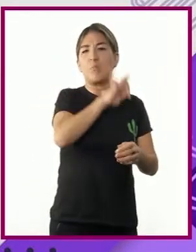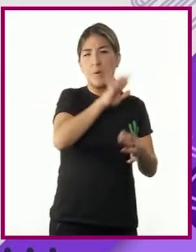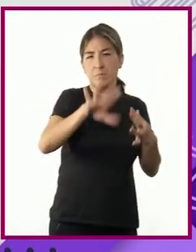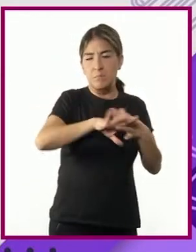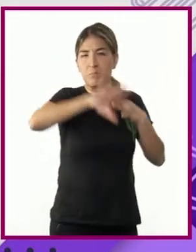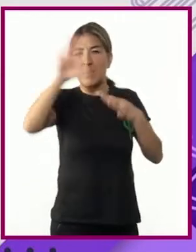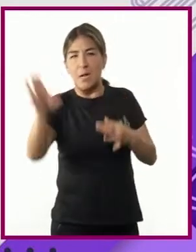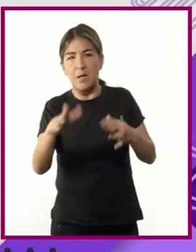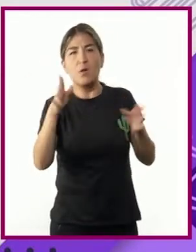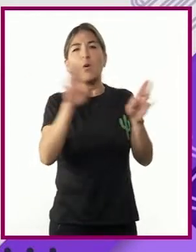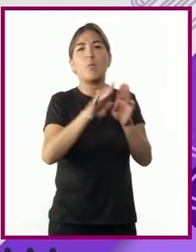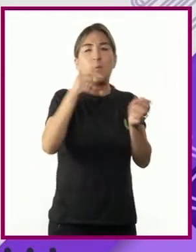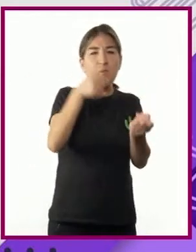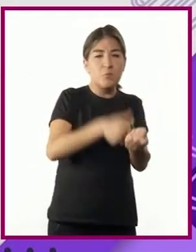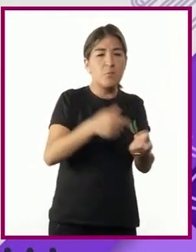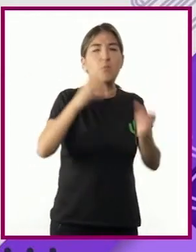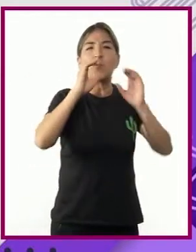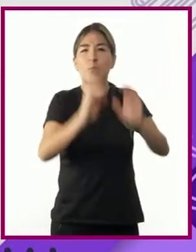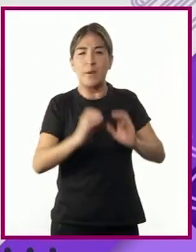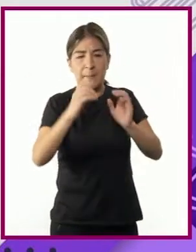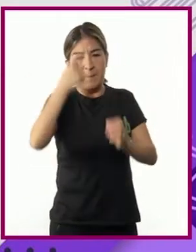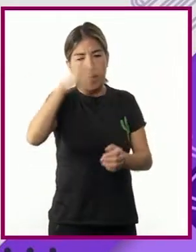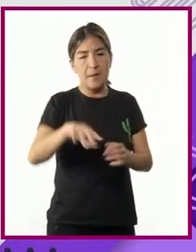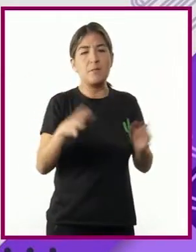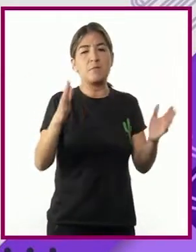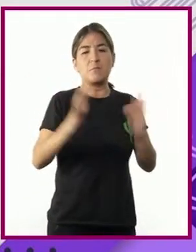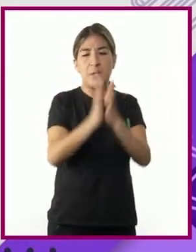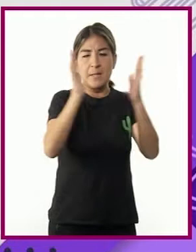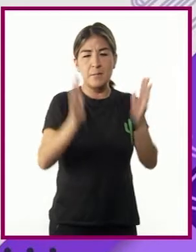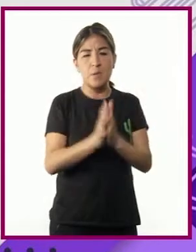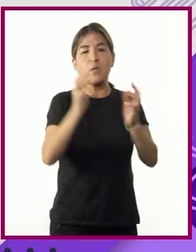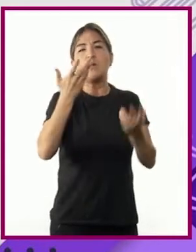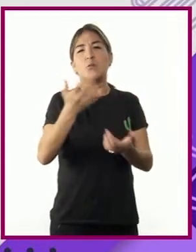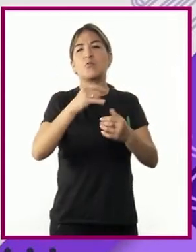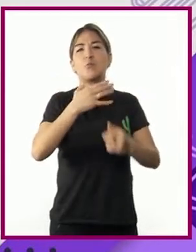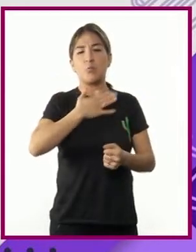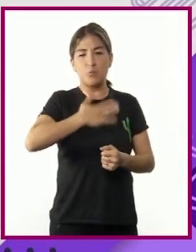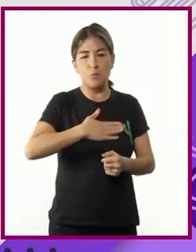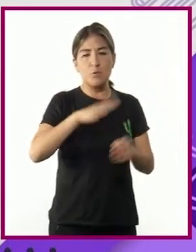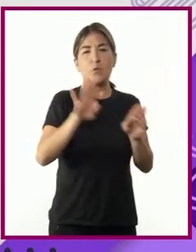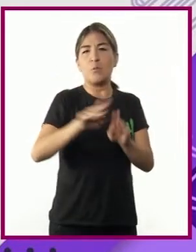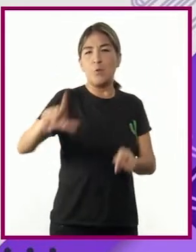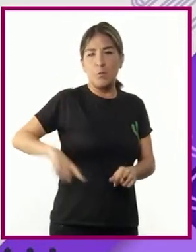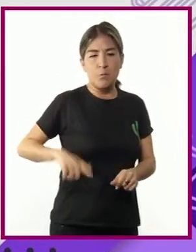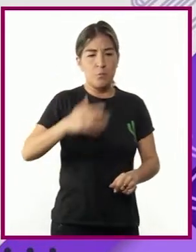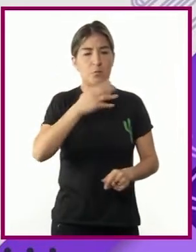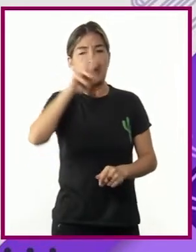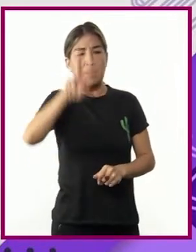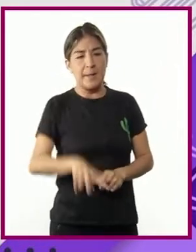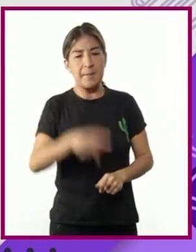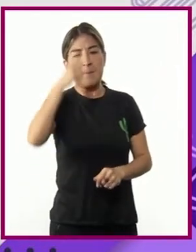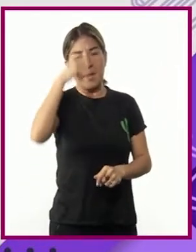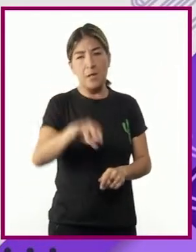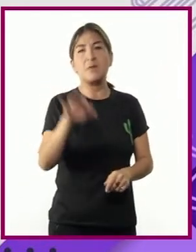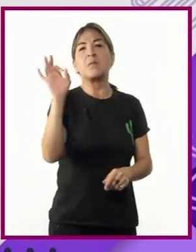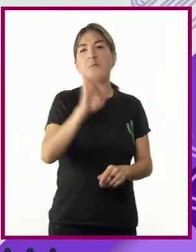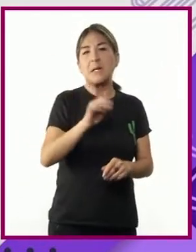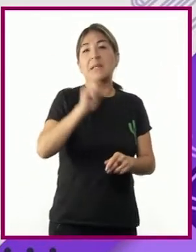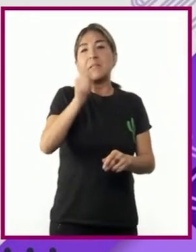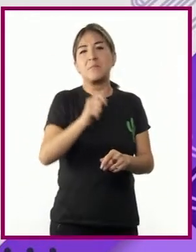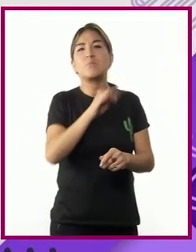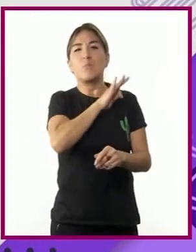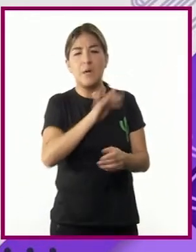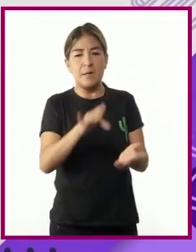y participar en los asuntos públicos del Estado, a la justicia, a la verdad y a la reparación efectiva